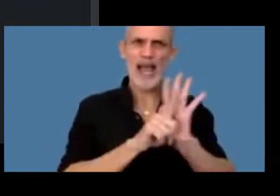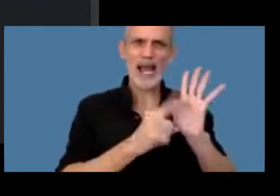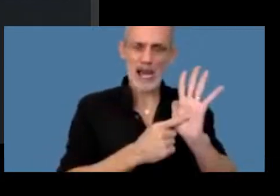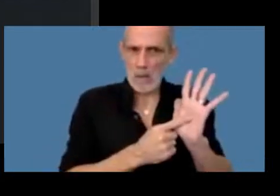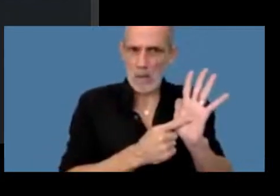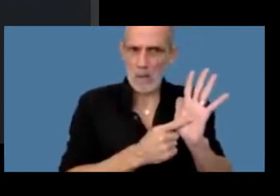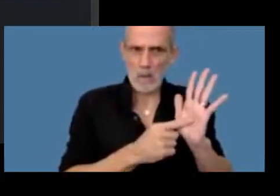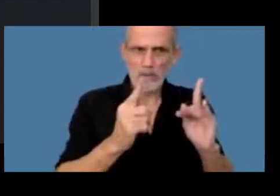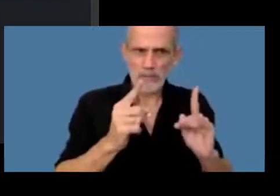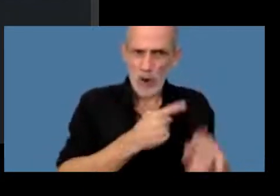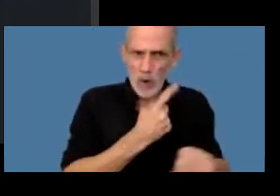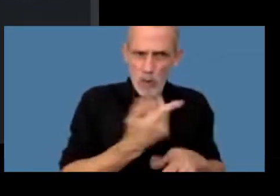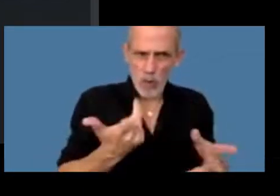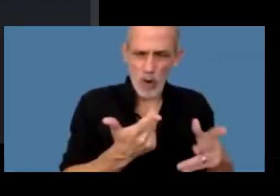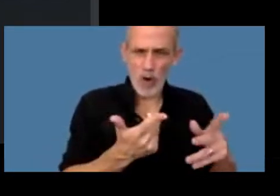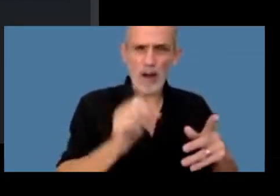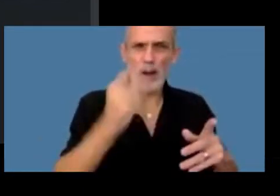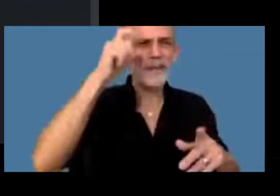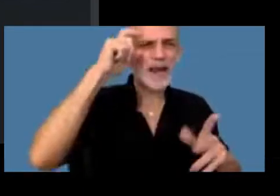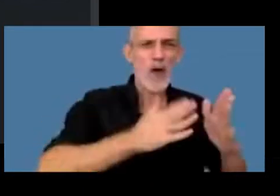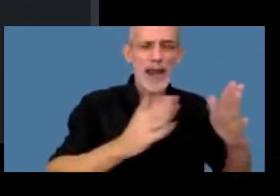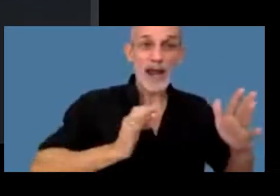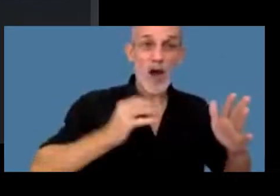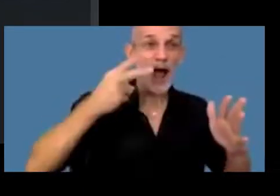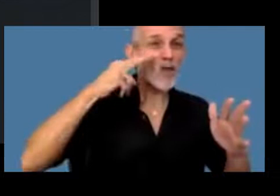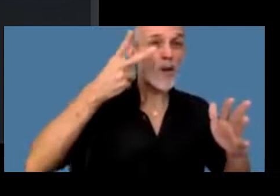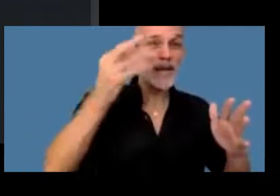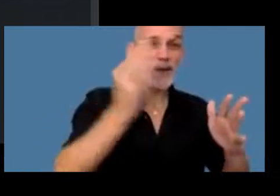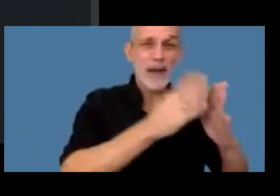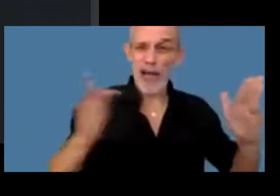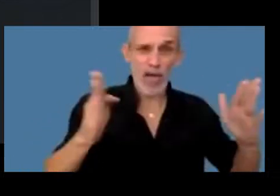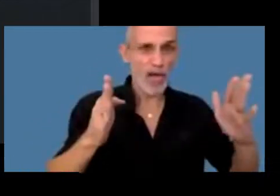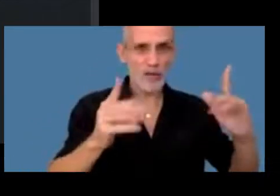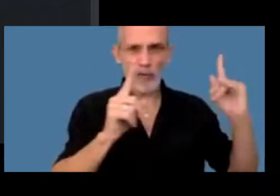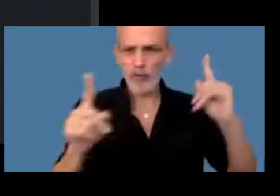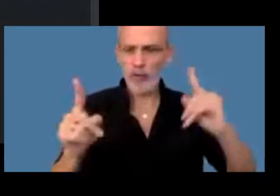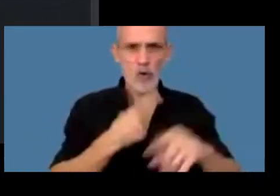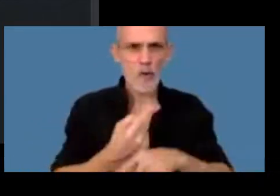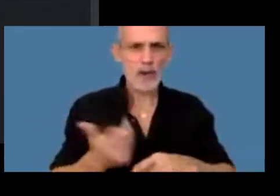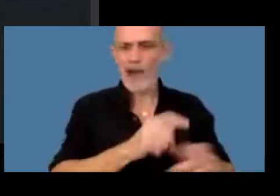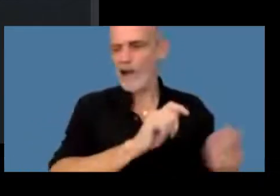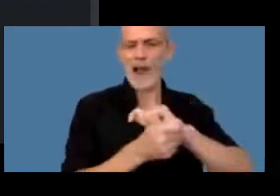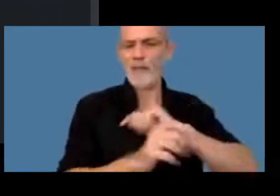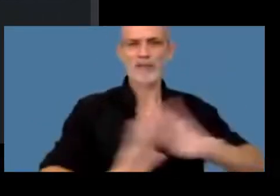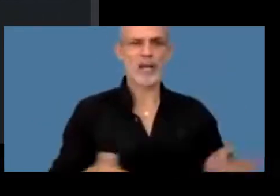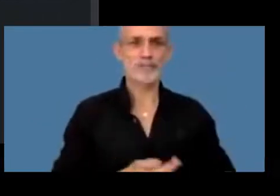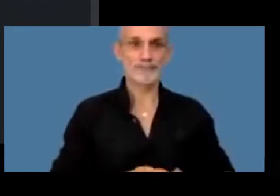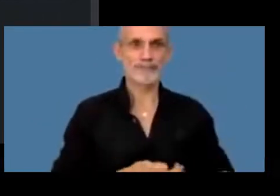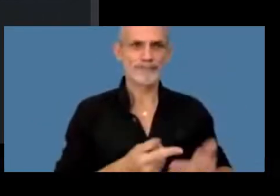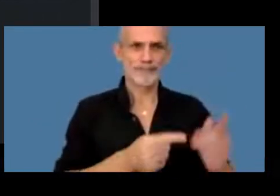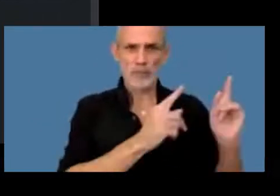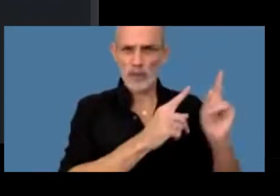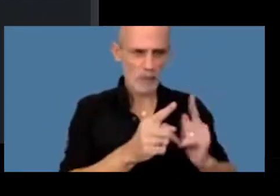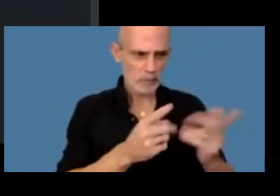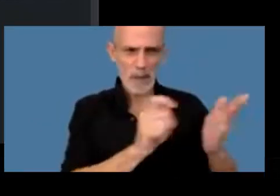primer día, del 1 de enero del 2020 en adelante, ya no lo pudo mantener, porque fue cambiada y no rigió durante varios meses del